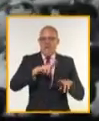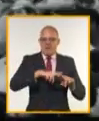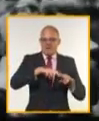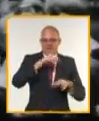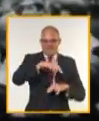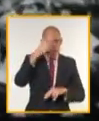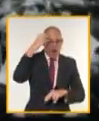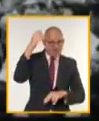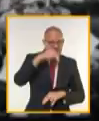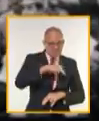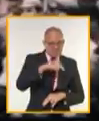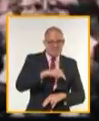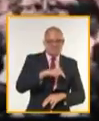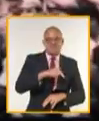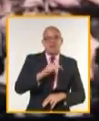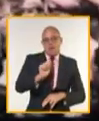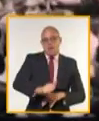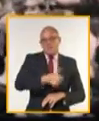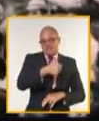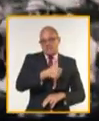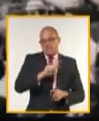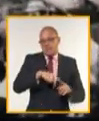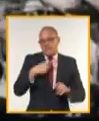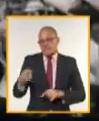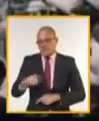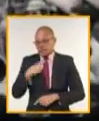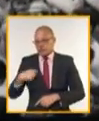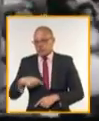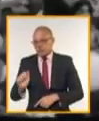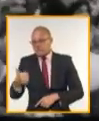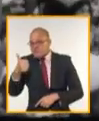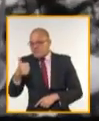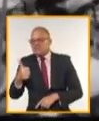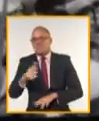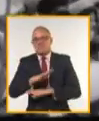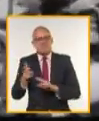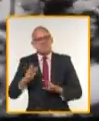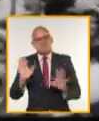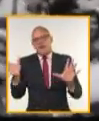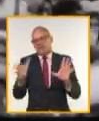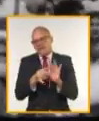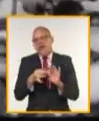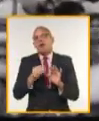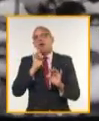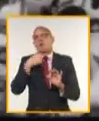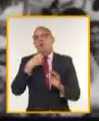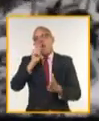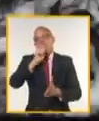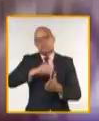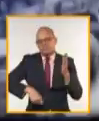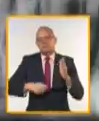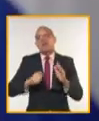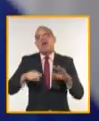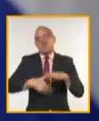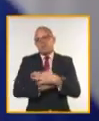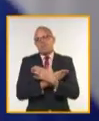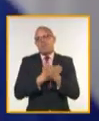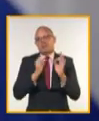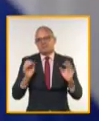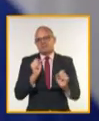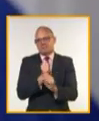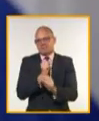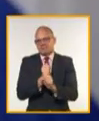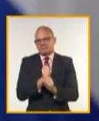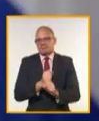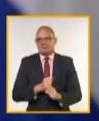que convirtió a Cuba en el primer país latinoamericano en establecer relaciones diplomáticas con la República Popular China. La